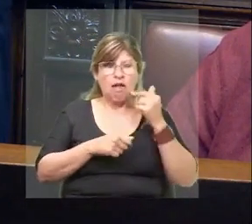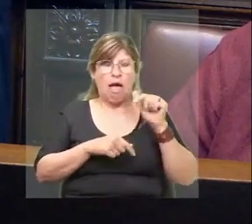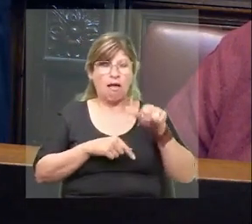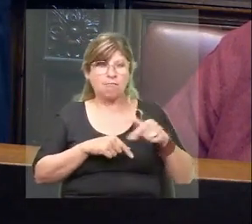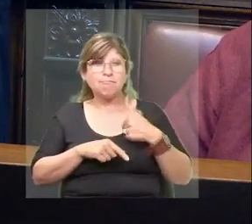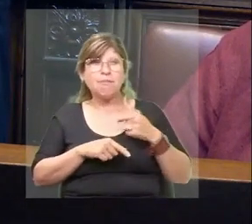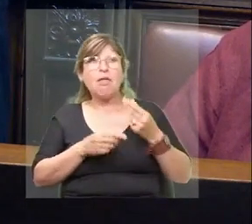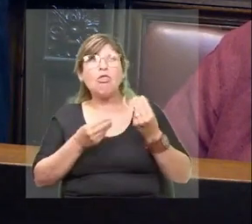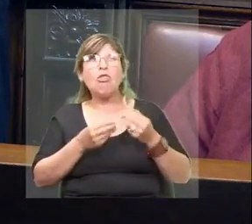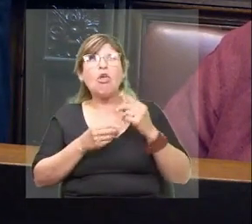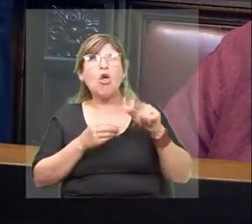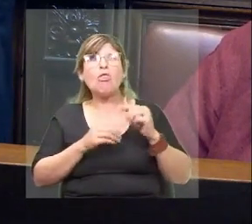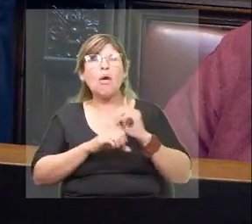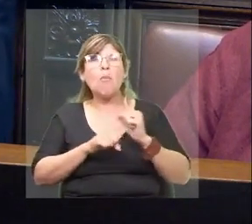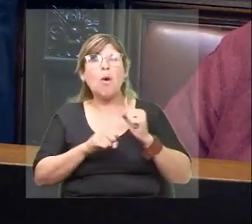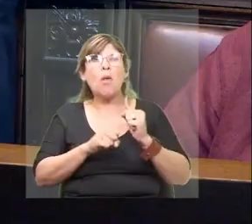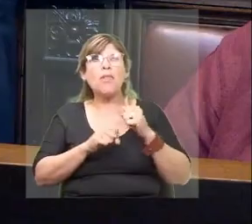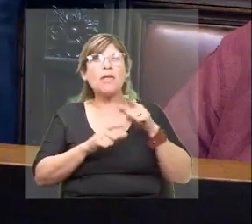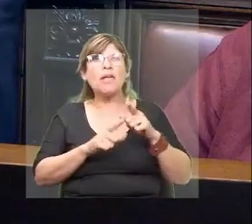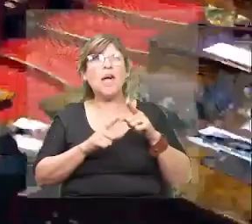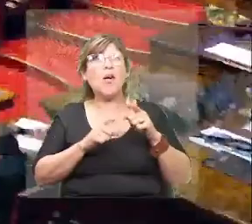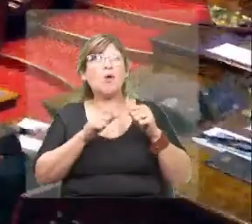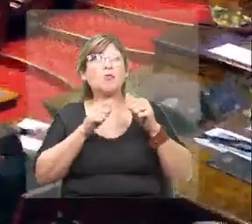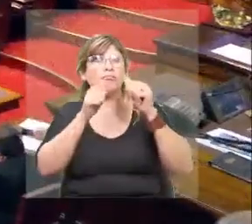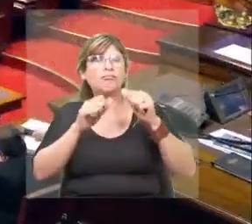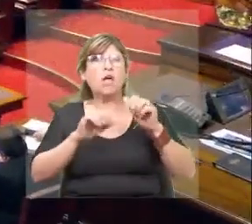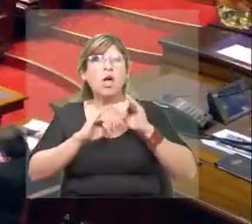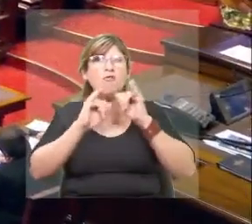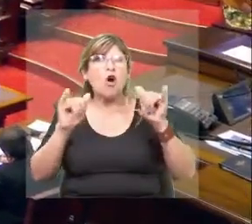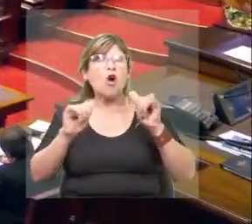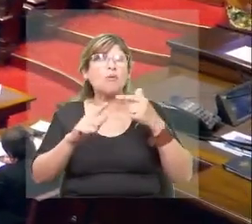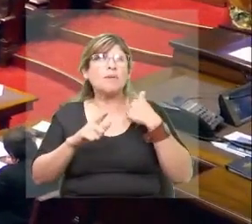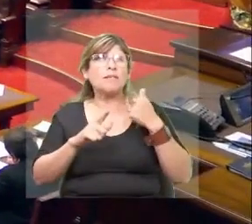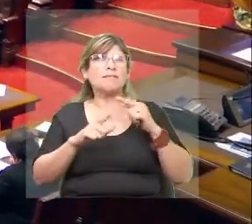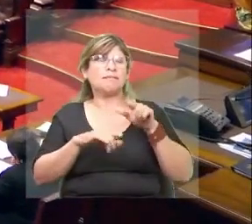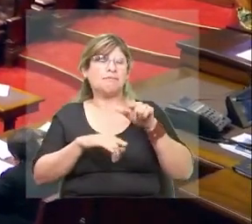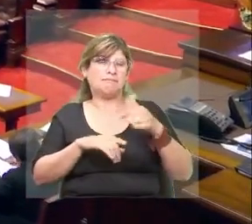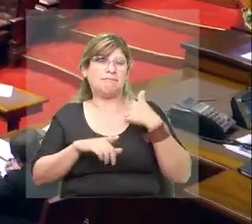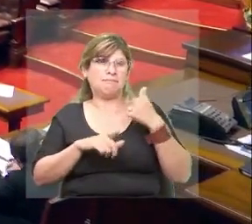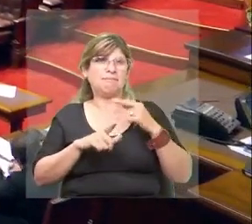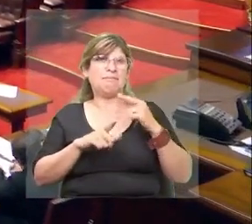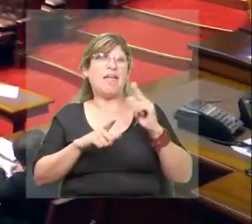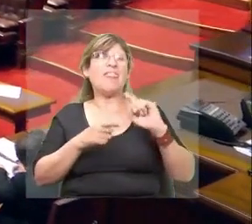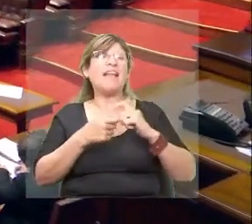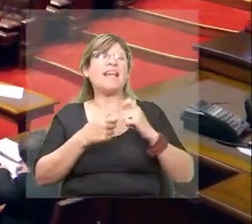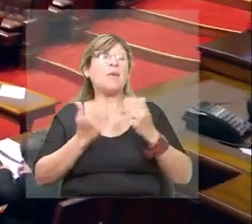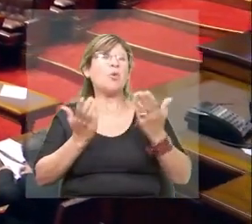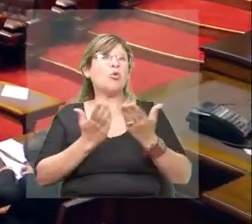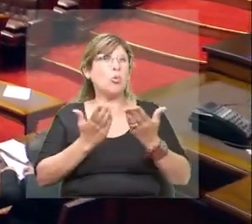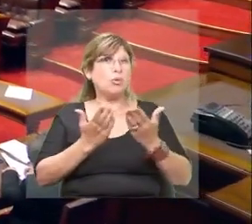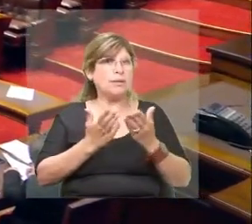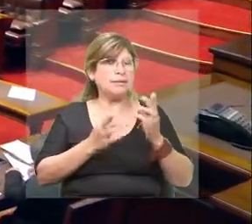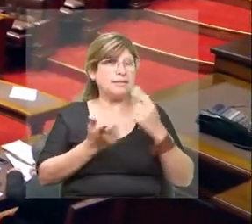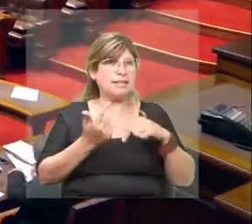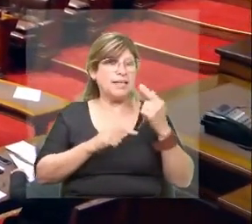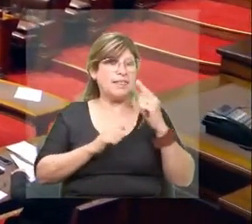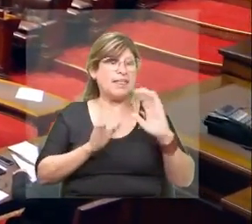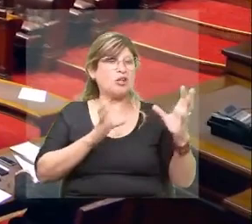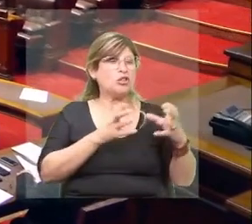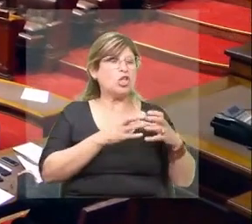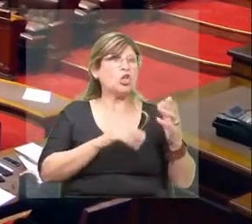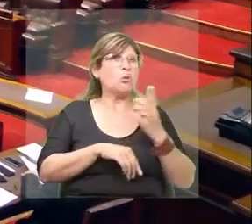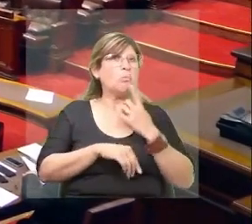podíamos colocar informes y propaganda del gremio e informes y propaganda de los sectores